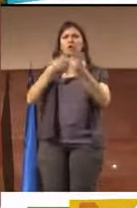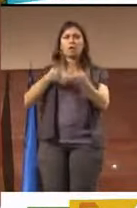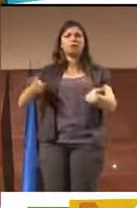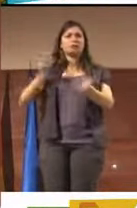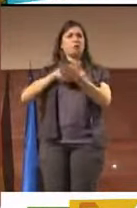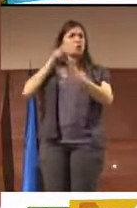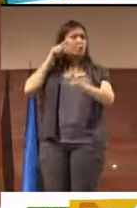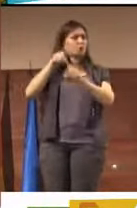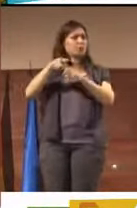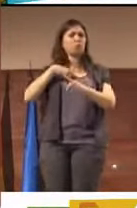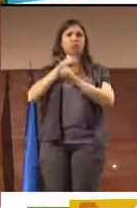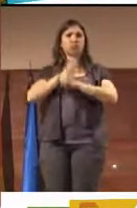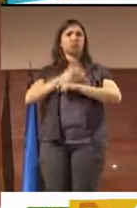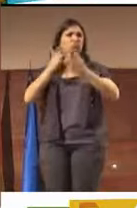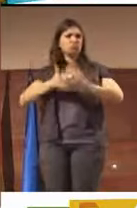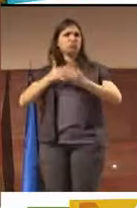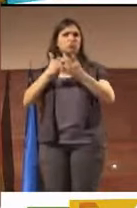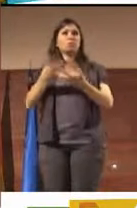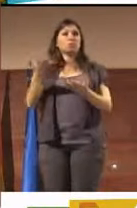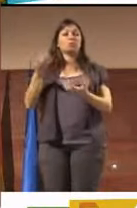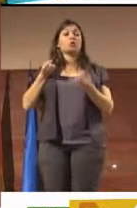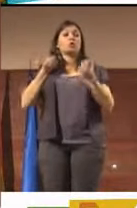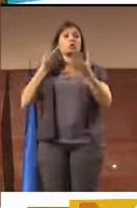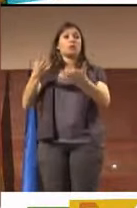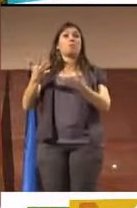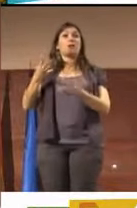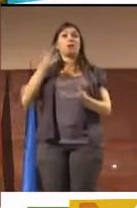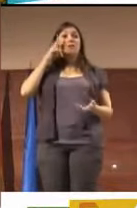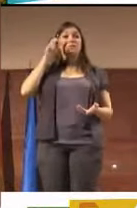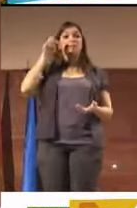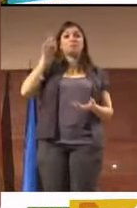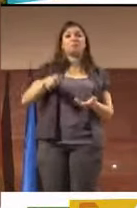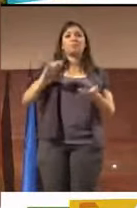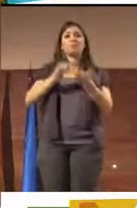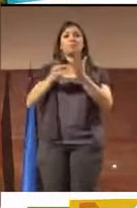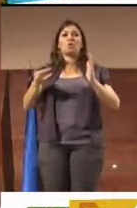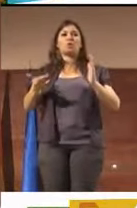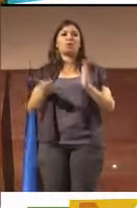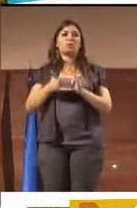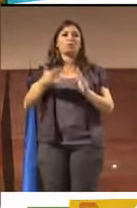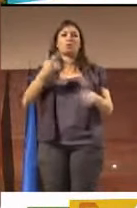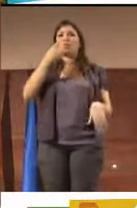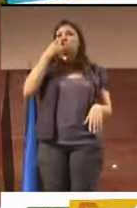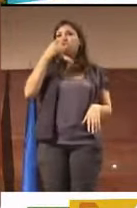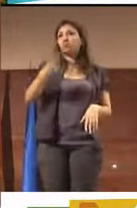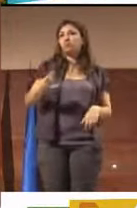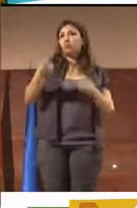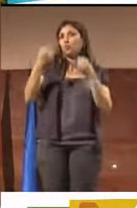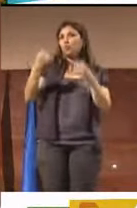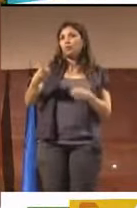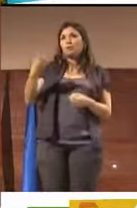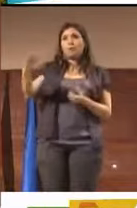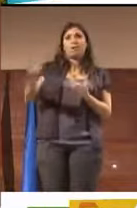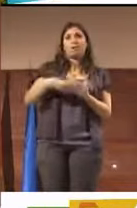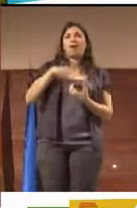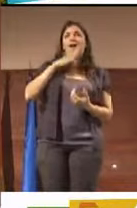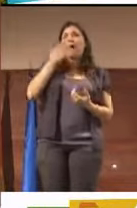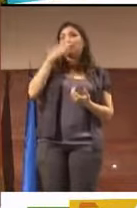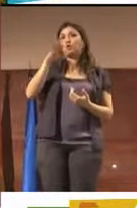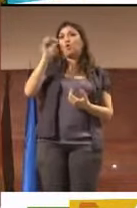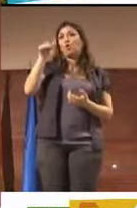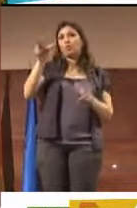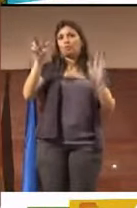objetivo, le contaba la experiencia y el hombre se enamoró del proyecto y se apuntó inmediatamente a nuestro proyecto de Actitud On. Bueno,